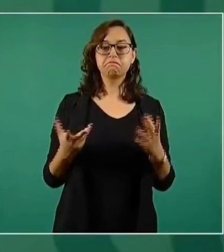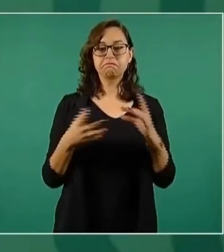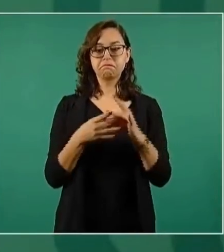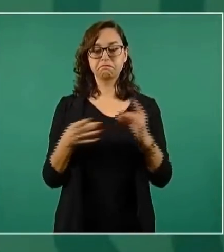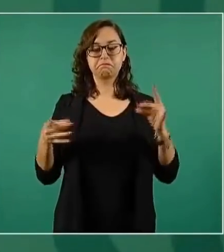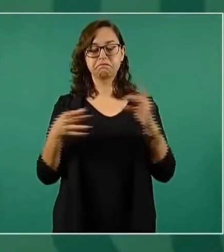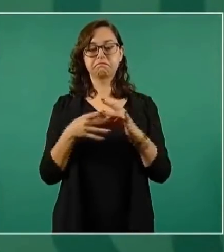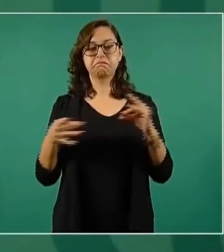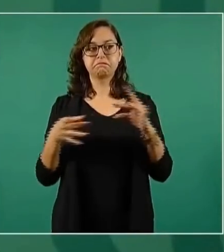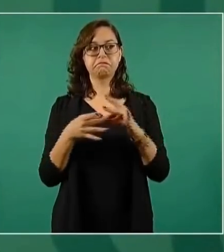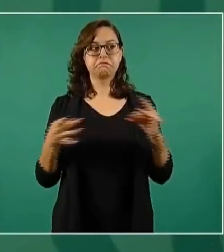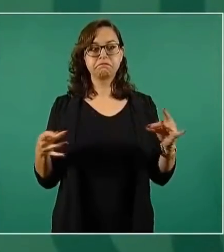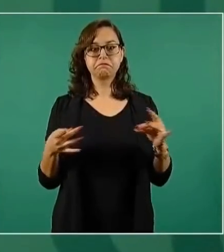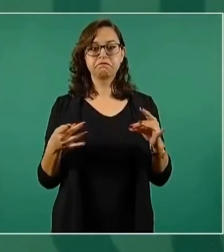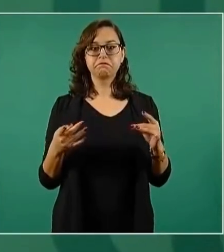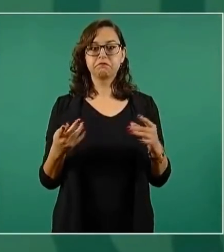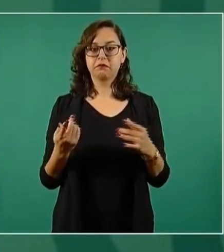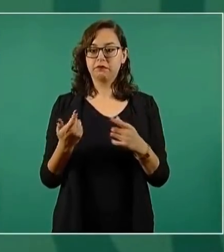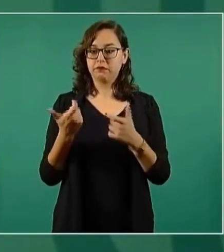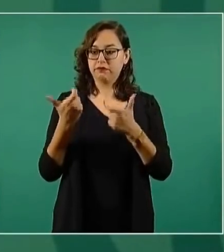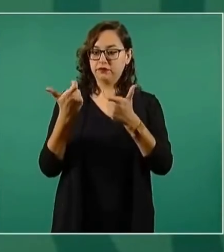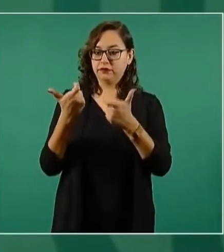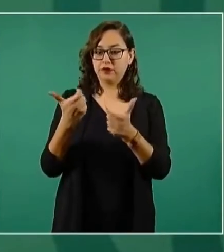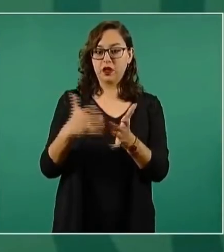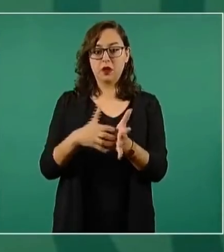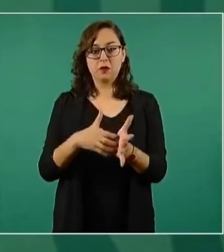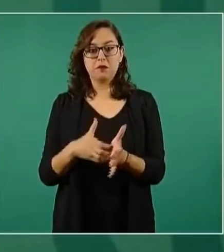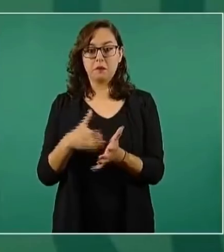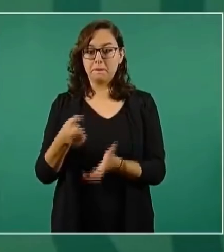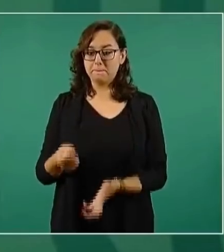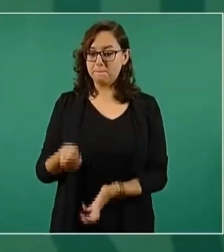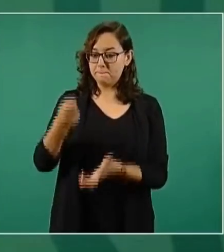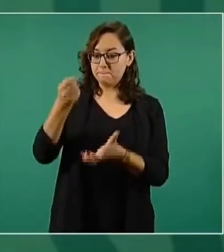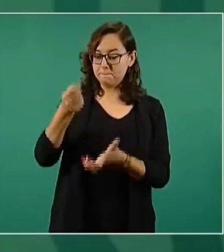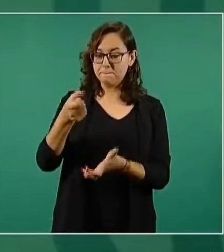un ahorro de la obra